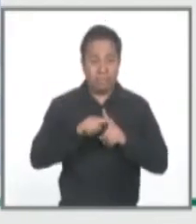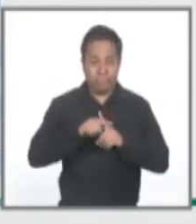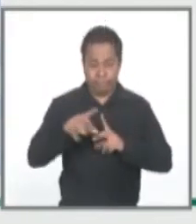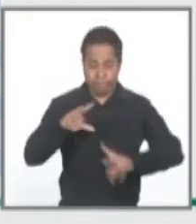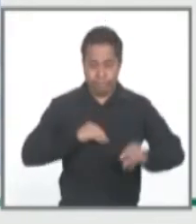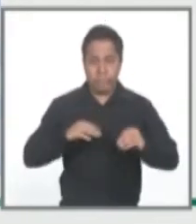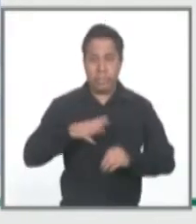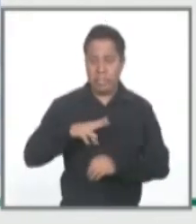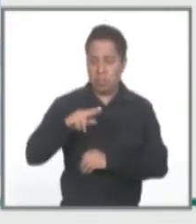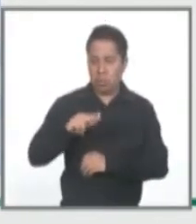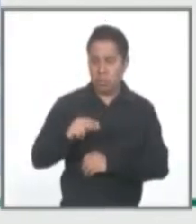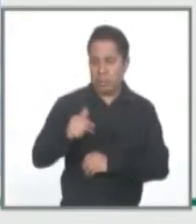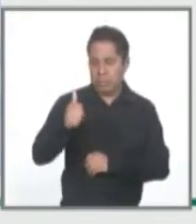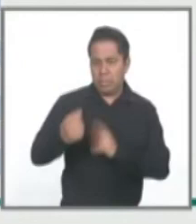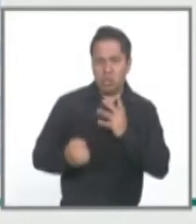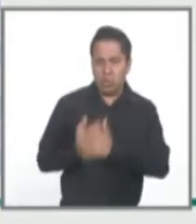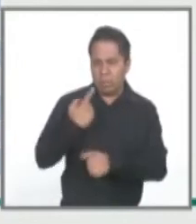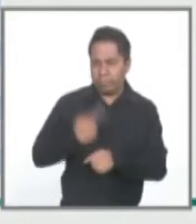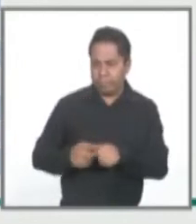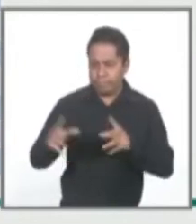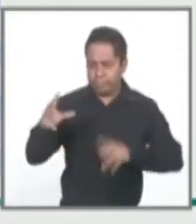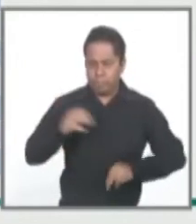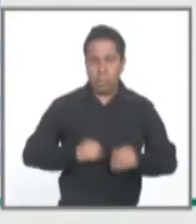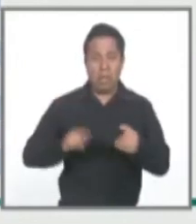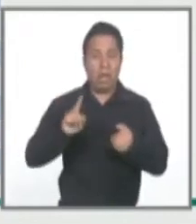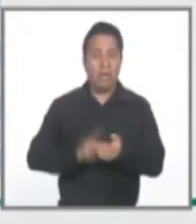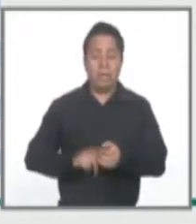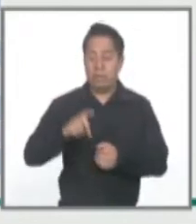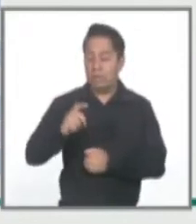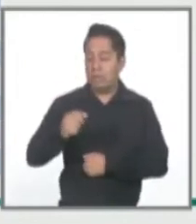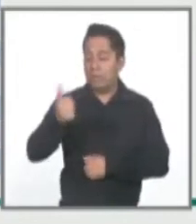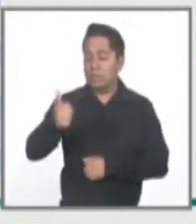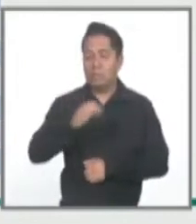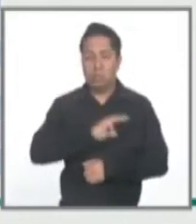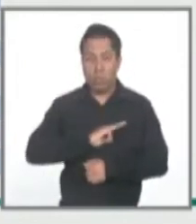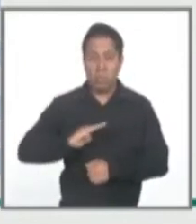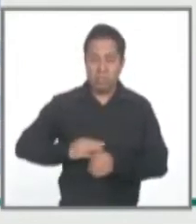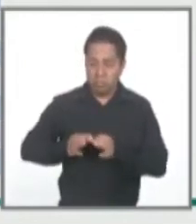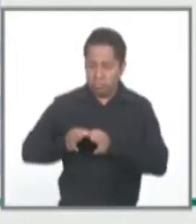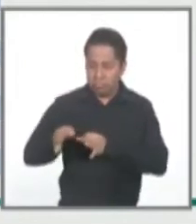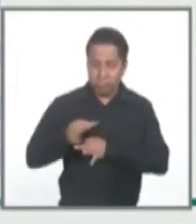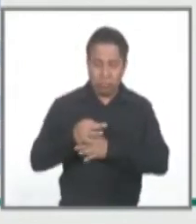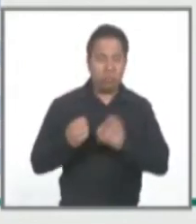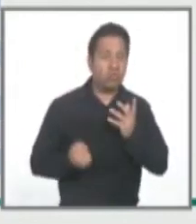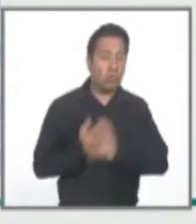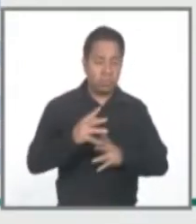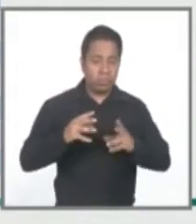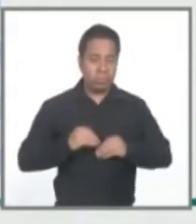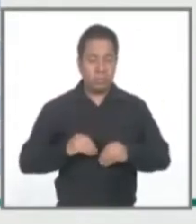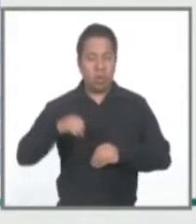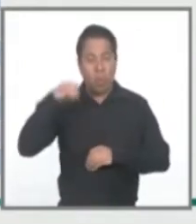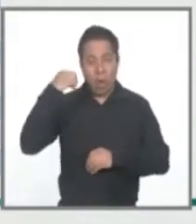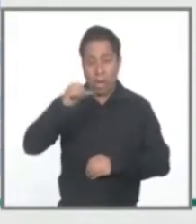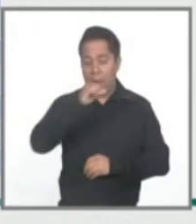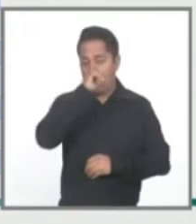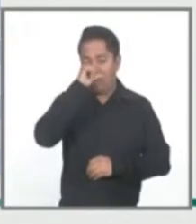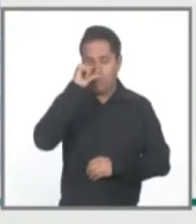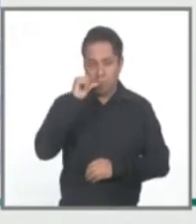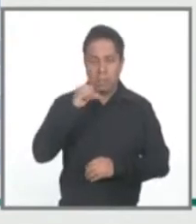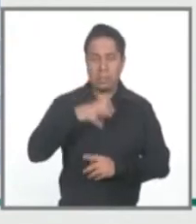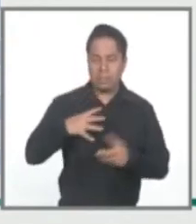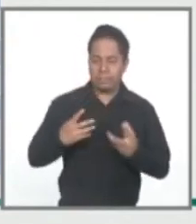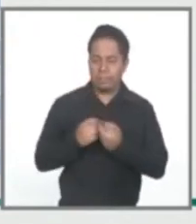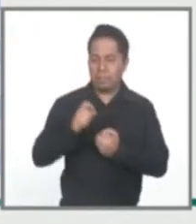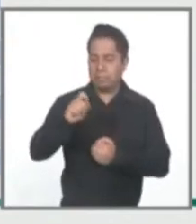86 casos nuevos en 36.000 municipios con casos nuevos tenemos oaxaca de juárez con